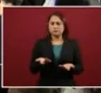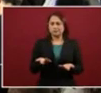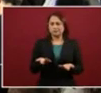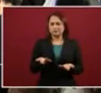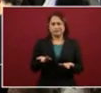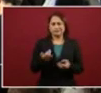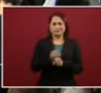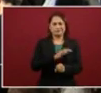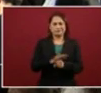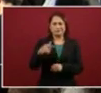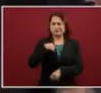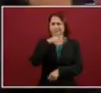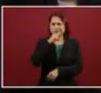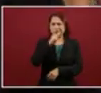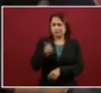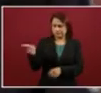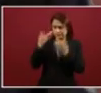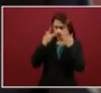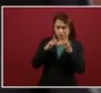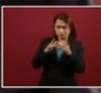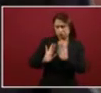entonces el planteamiento fue ya